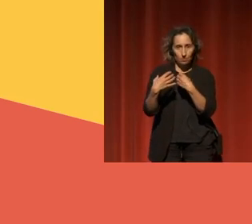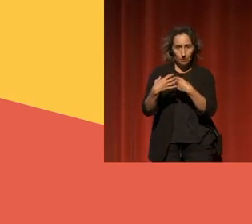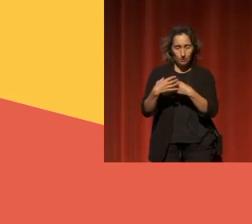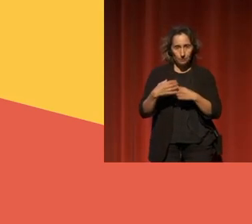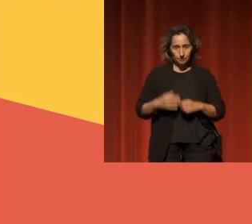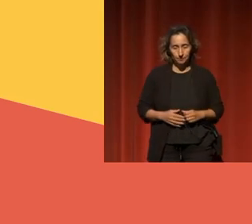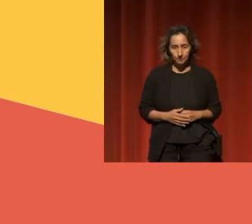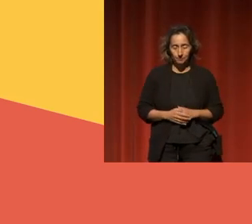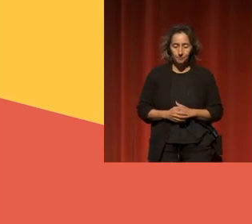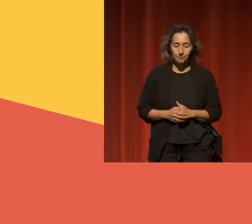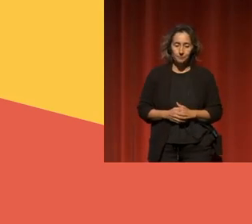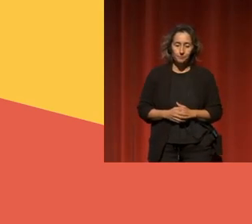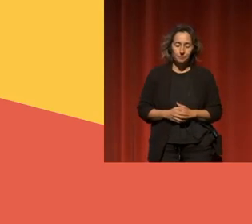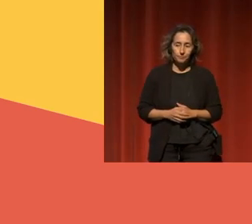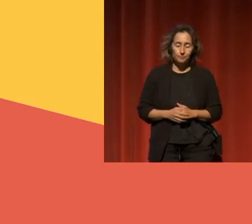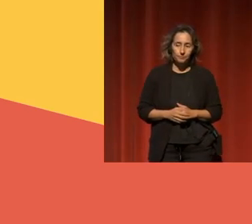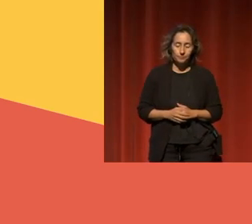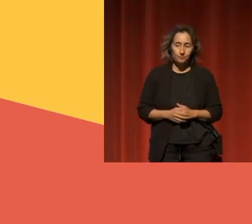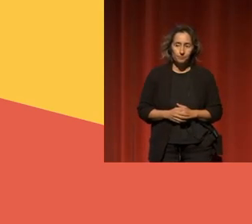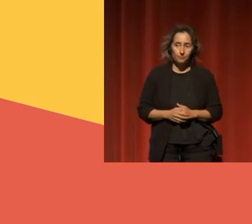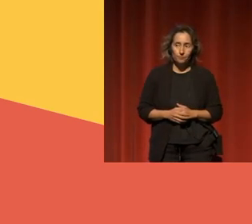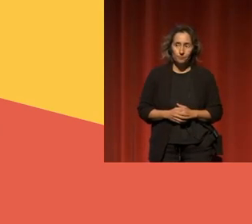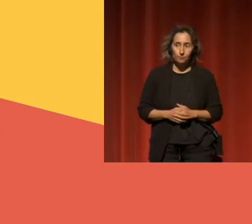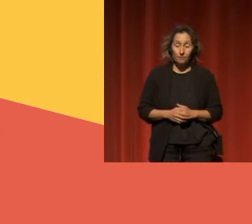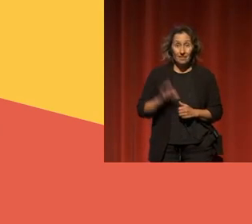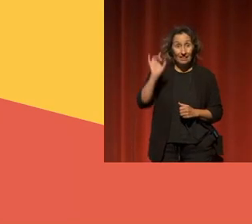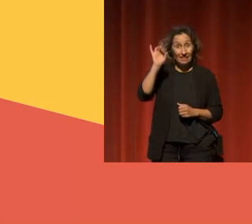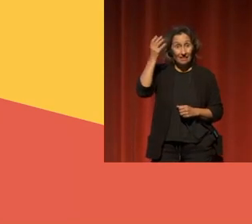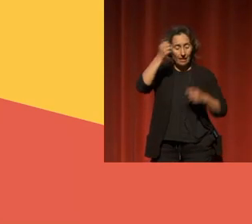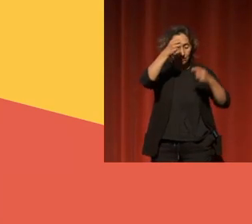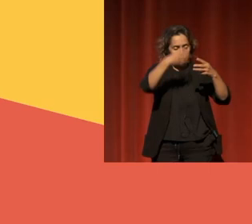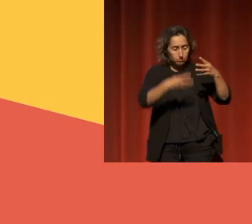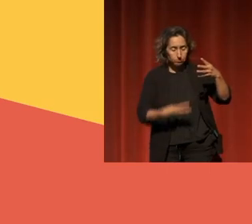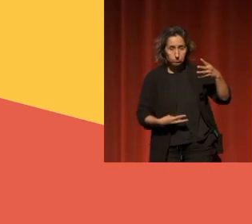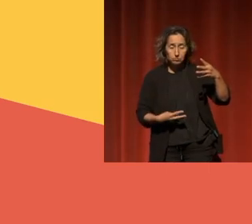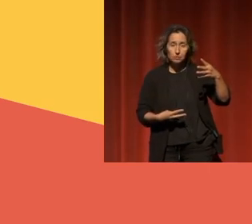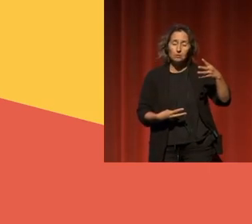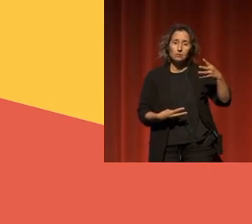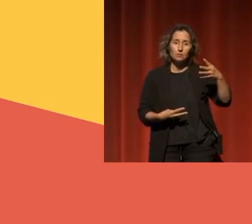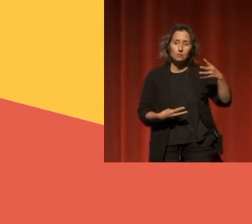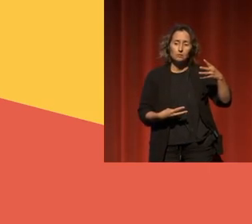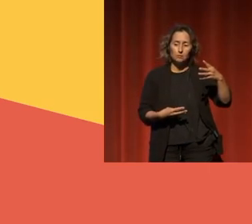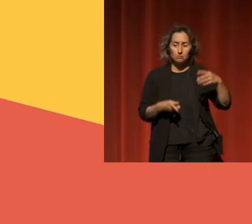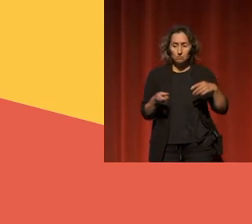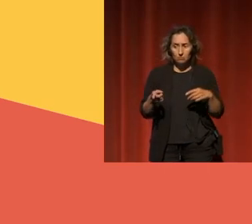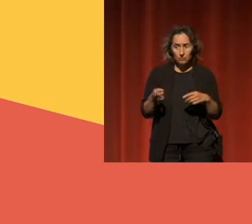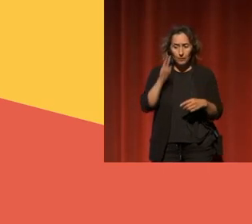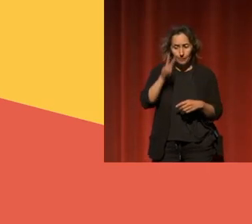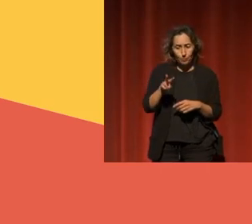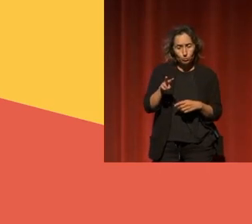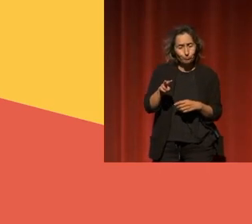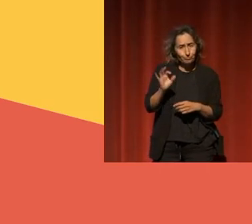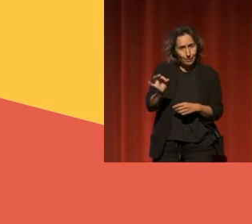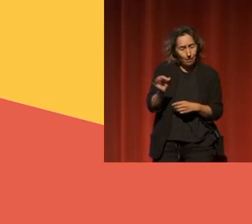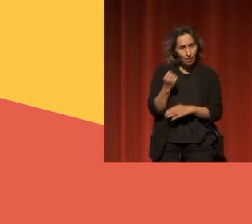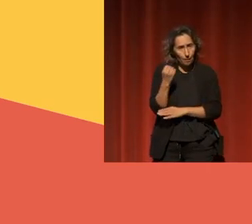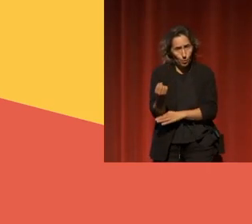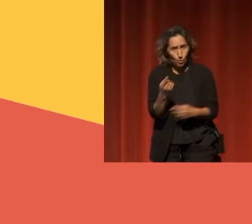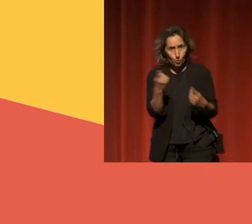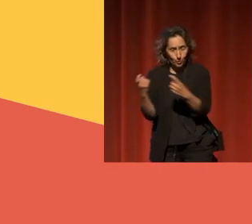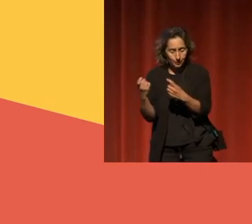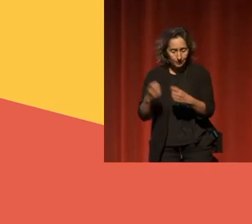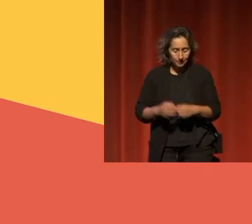Rurales bueno teniendo en cuenta todas estas iniciativas y esta necesidad de apoyo Nosotros hemos creído que